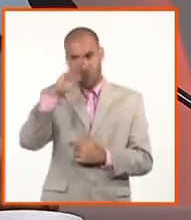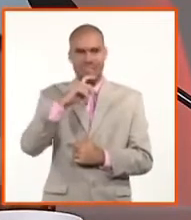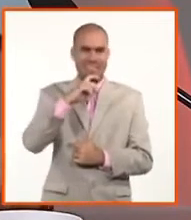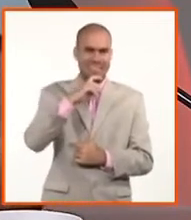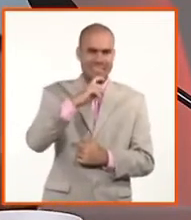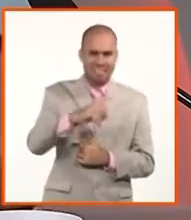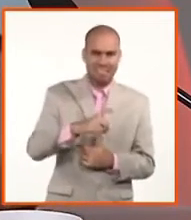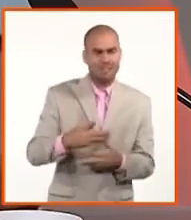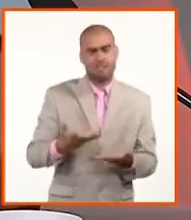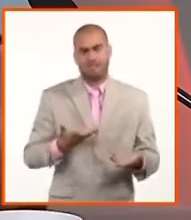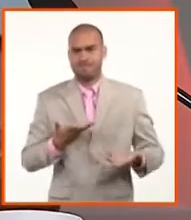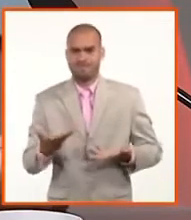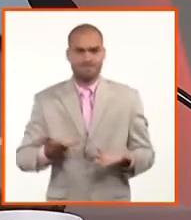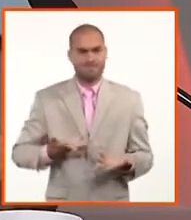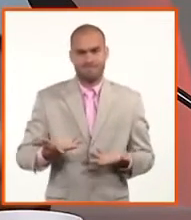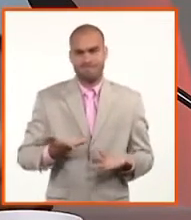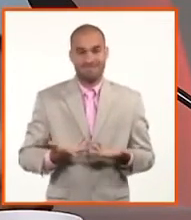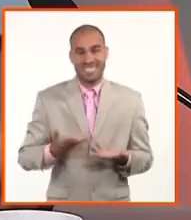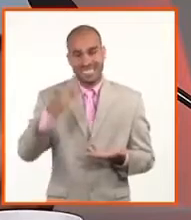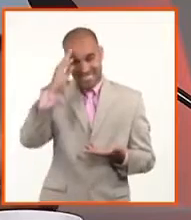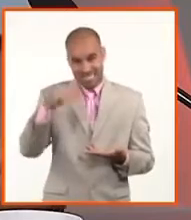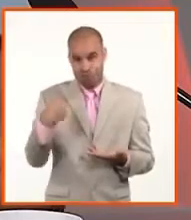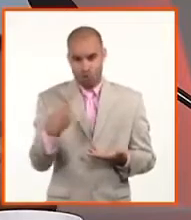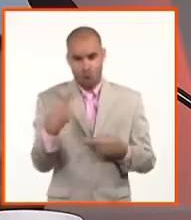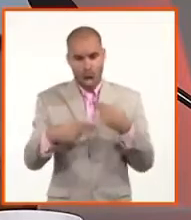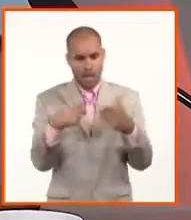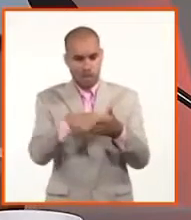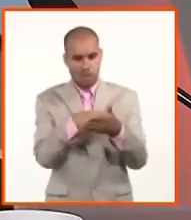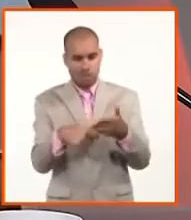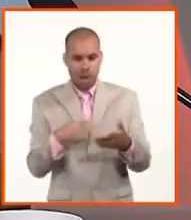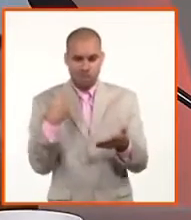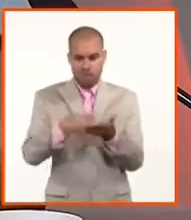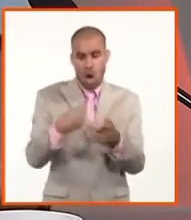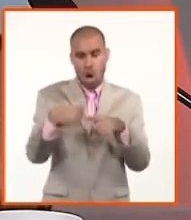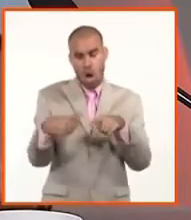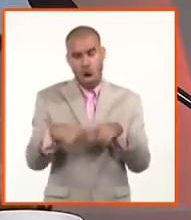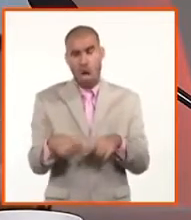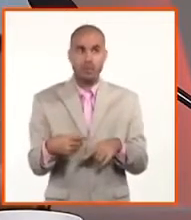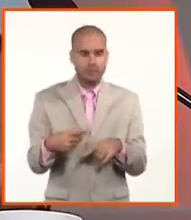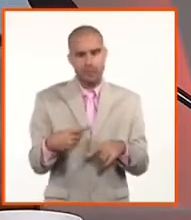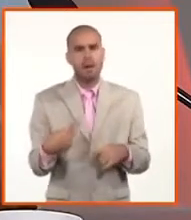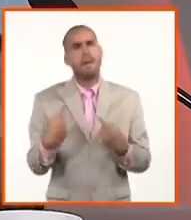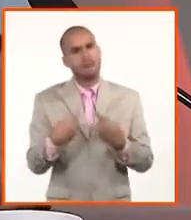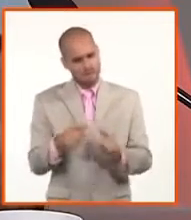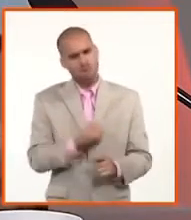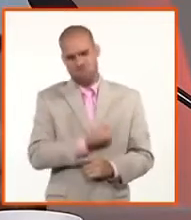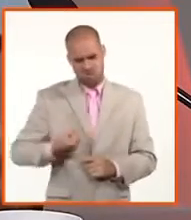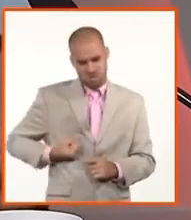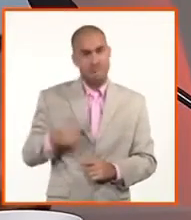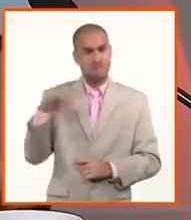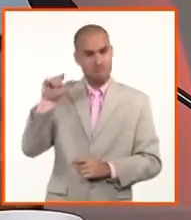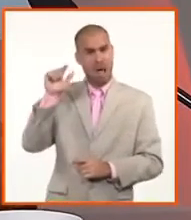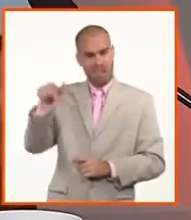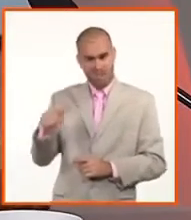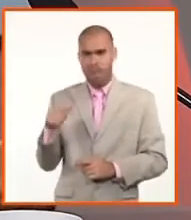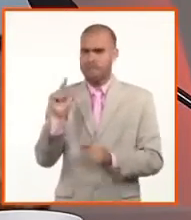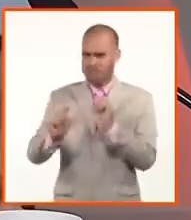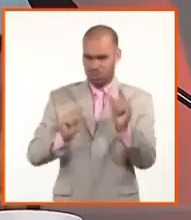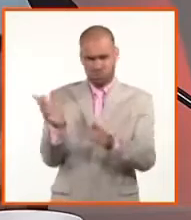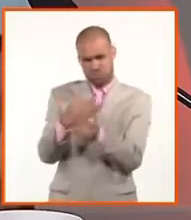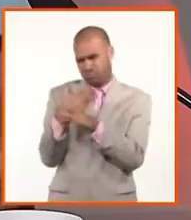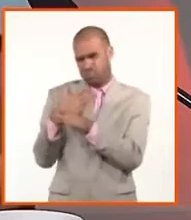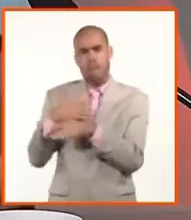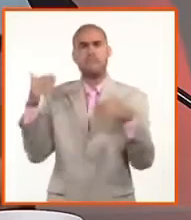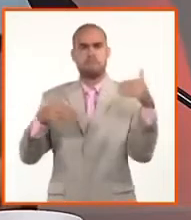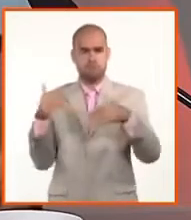que resultan hoy acometer inversiones y todo esto, se hizo un esfuerzo extraordinario en Pinar del Río, donde muchísima gente participó, por